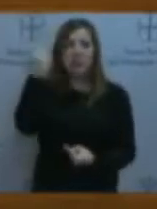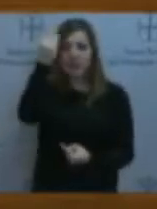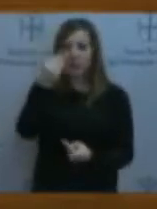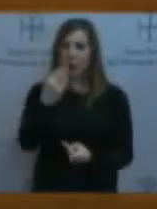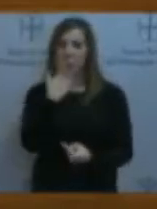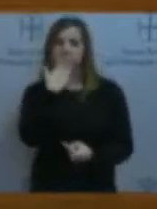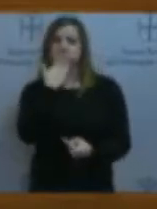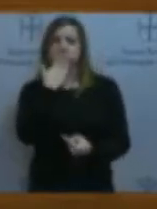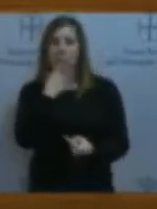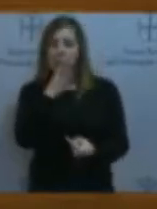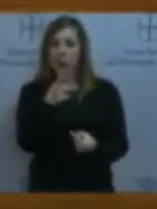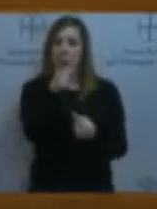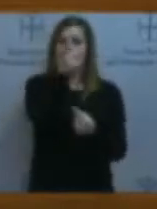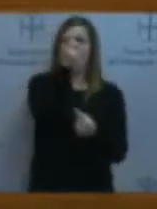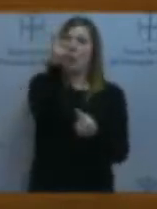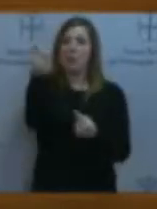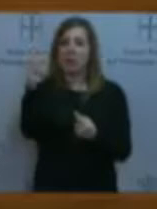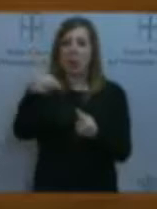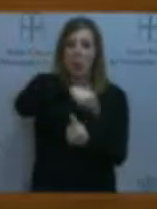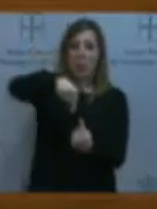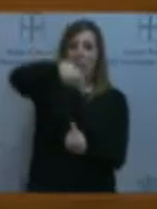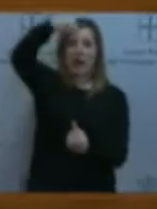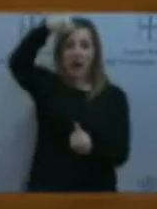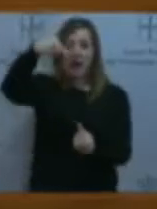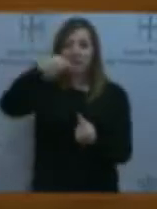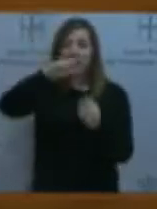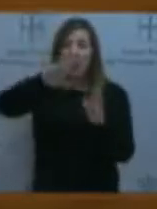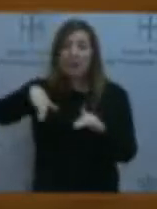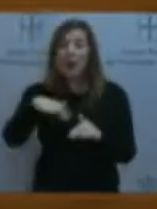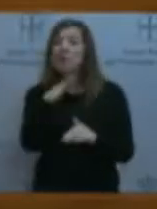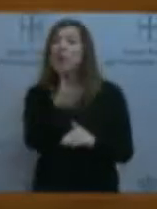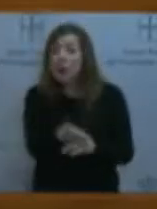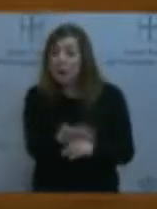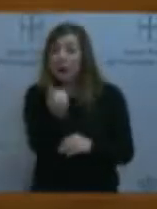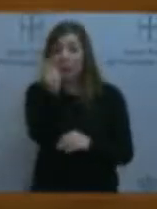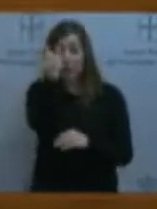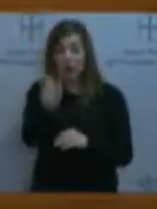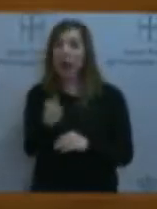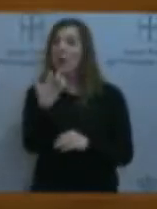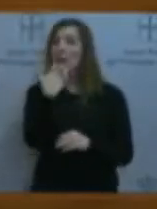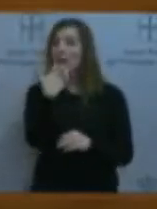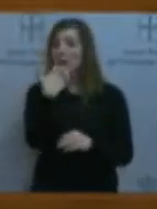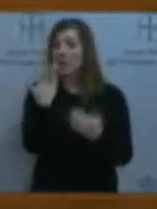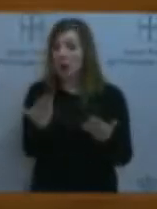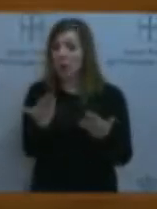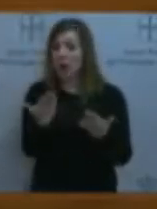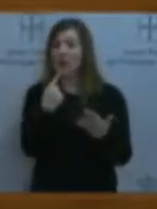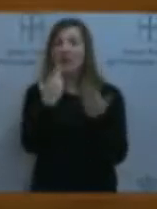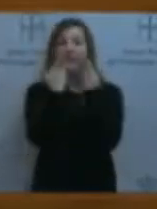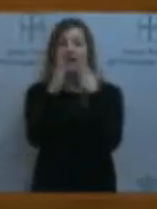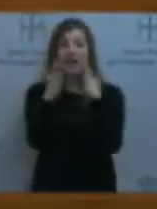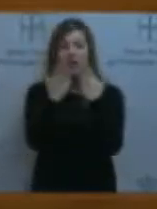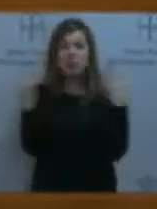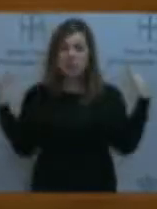escopeta pegarle tiros a un huracán. Resultó simplemente porque alguien había hecho una broma convocando un evento de Facebook al cual acudieron